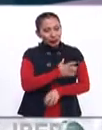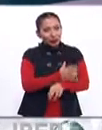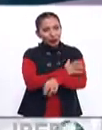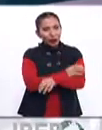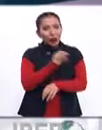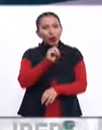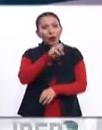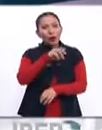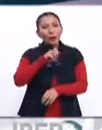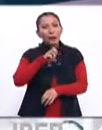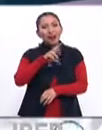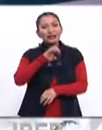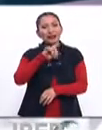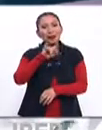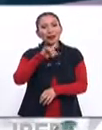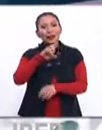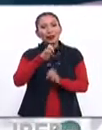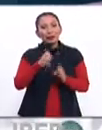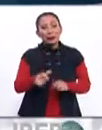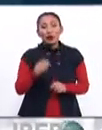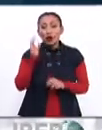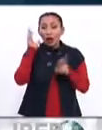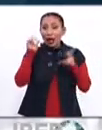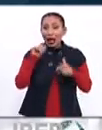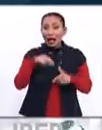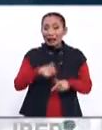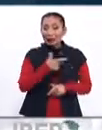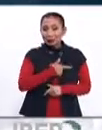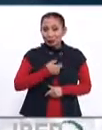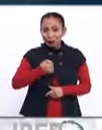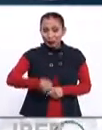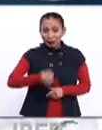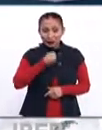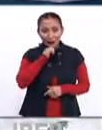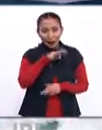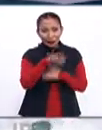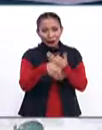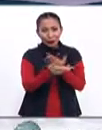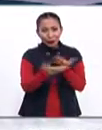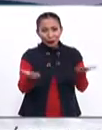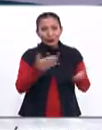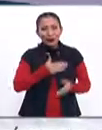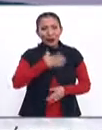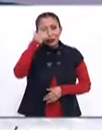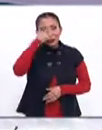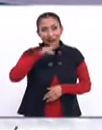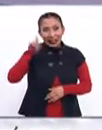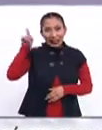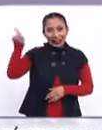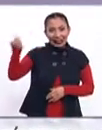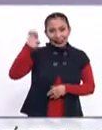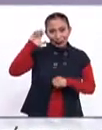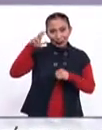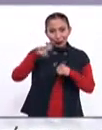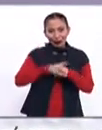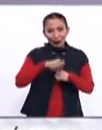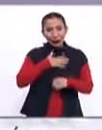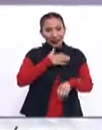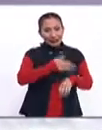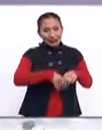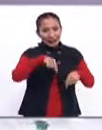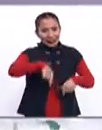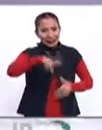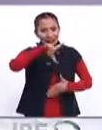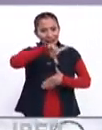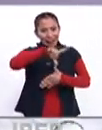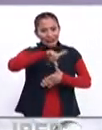a mi compañero Omar Cepeda, como todas las tardes. ¿Cómo estás? Hola, Ana Cris, muy bien. Es un placer saludarte y, por supuesto, a todos ustedes. Muy buenas noches allá en Europa, muy buenas tardes